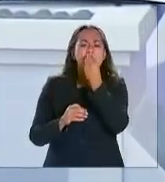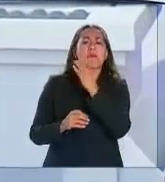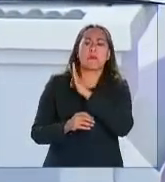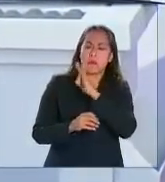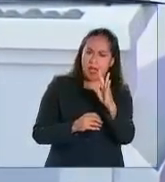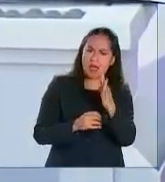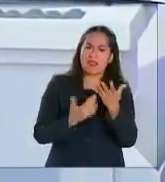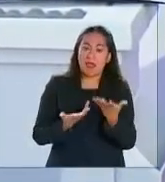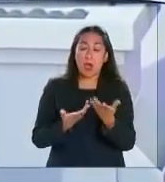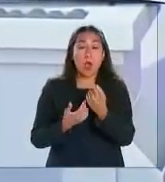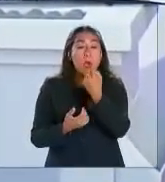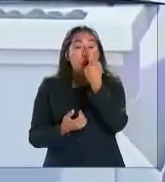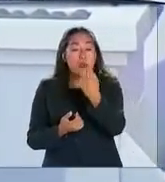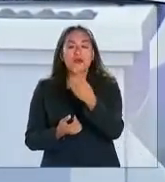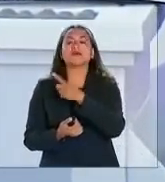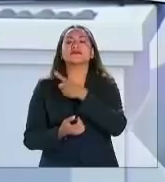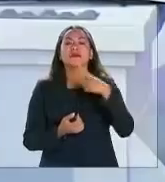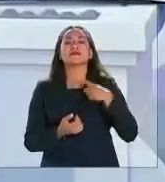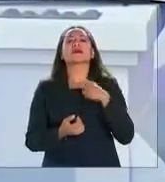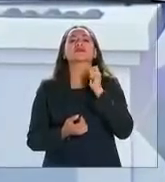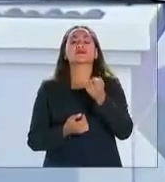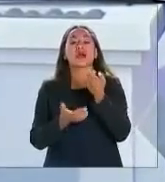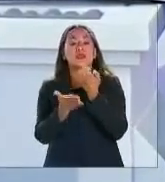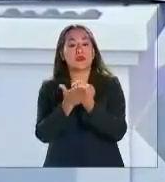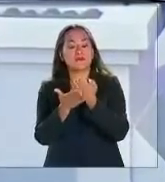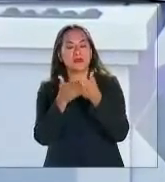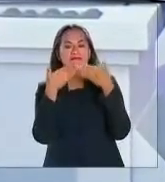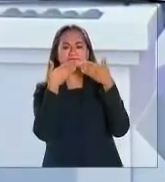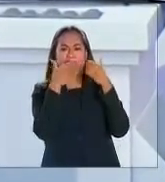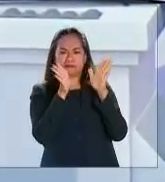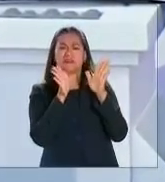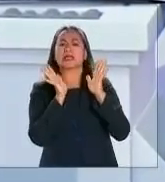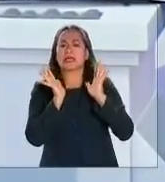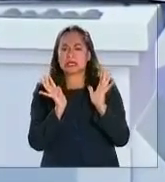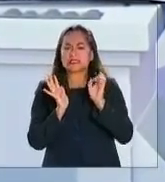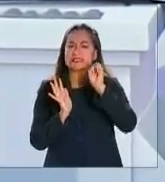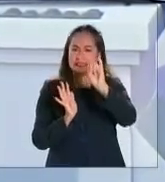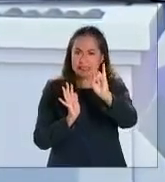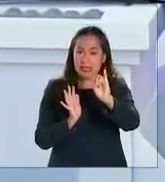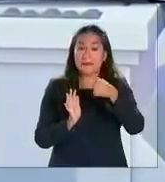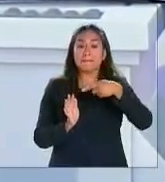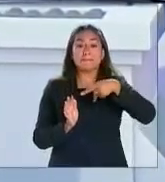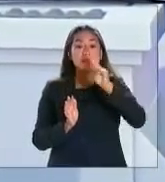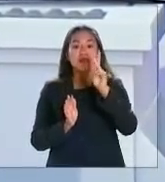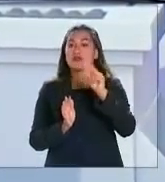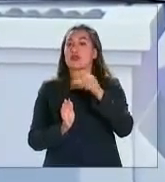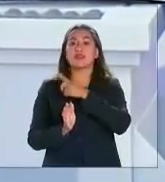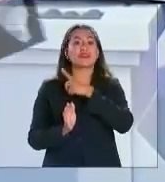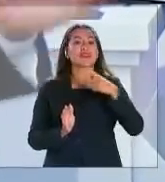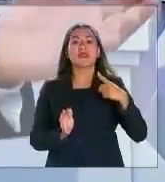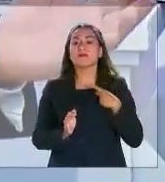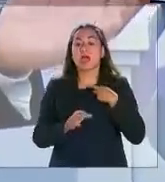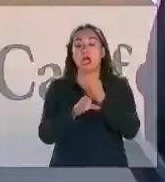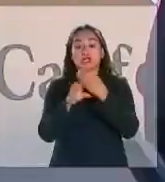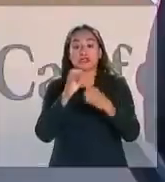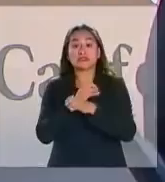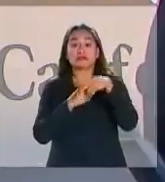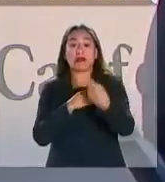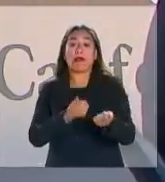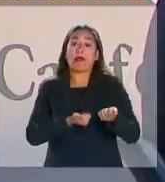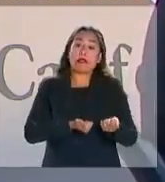liberar el tema de la economía exterior sin entregar lo que normalmente entregamos a las empresas